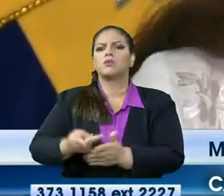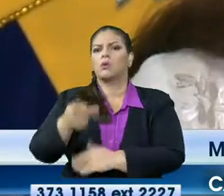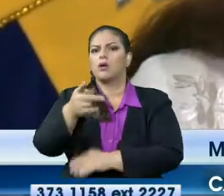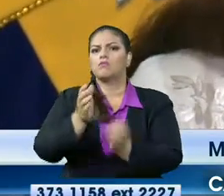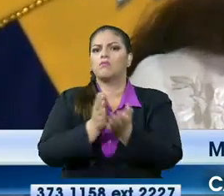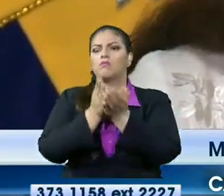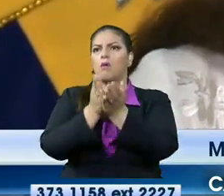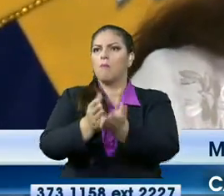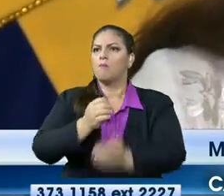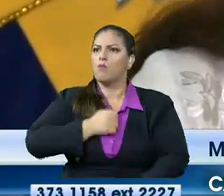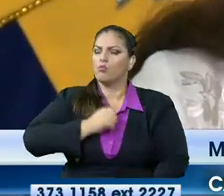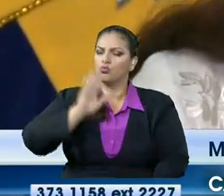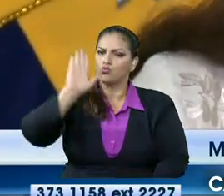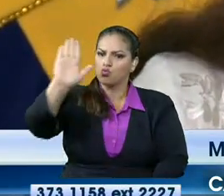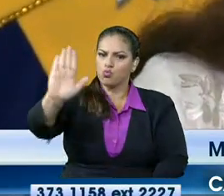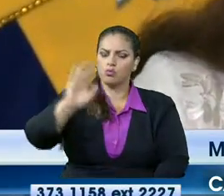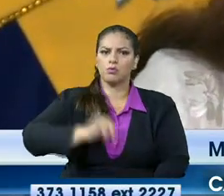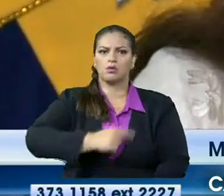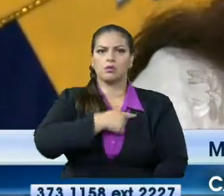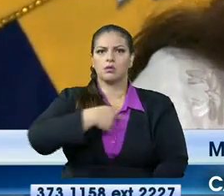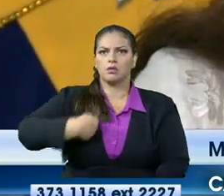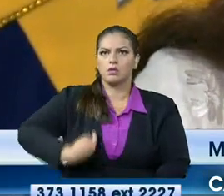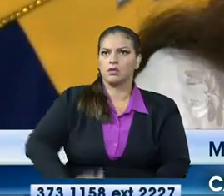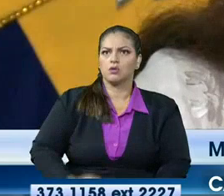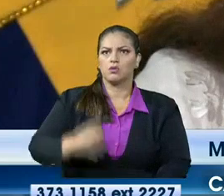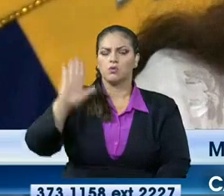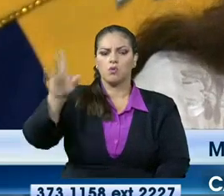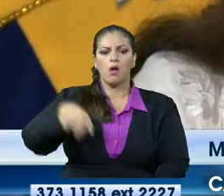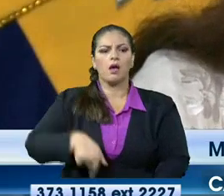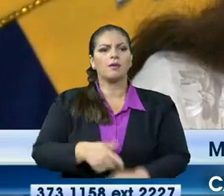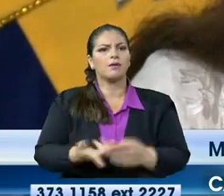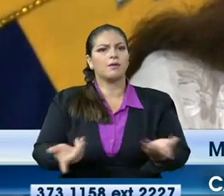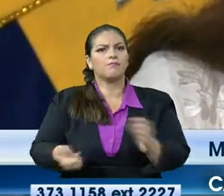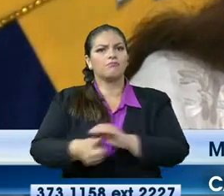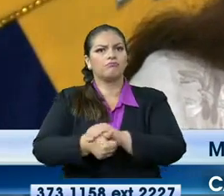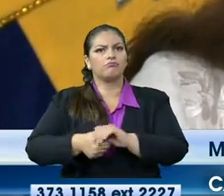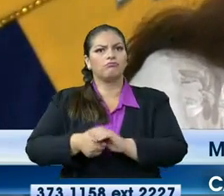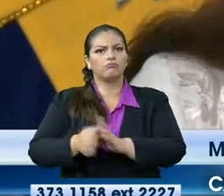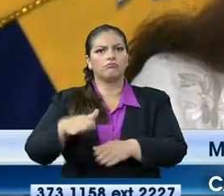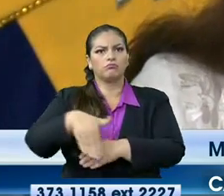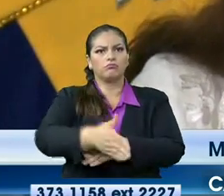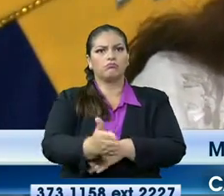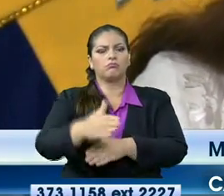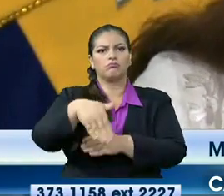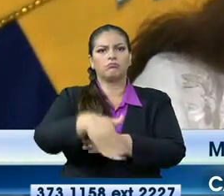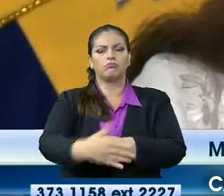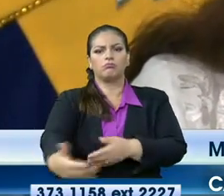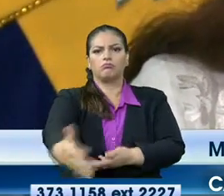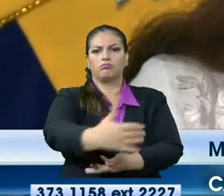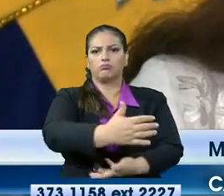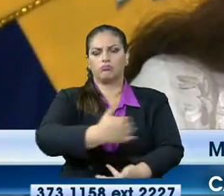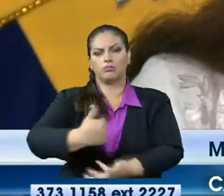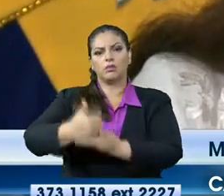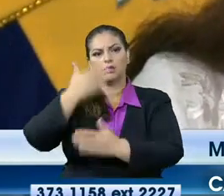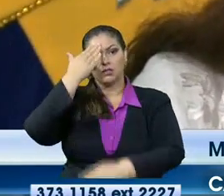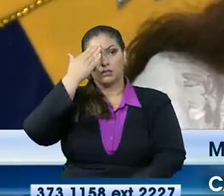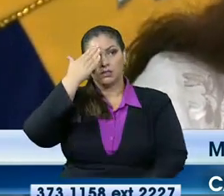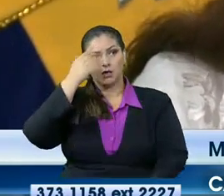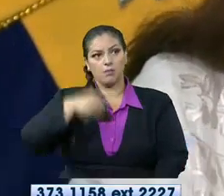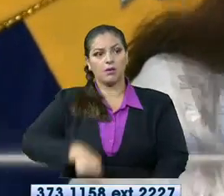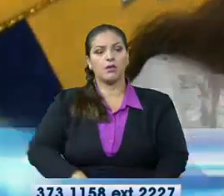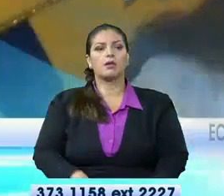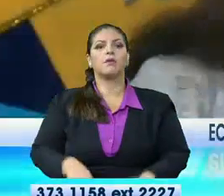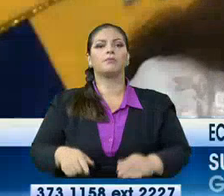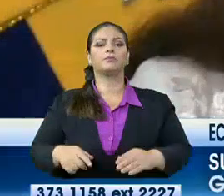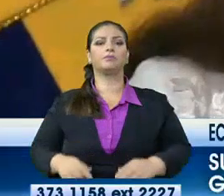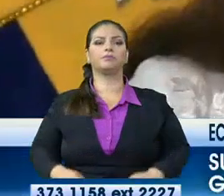relación al respeto a nuestra soberanía, a nuestra zona económica exclusiva, pero también a los principios de conservación establecidos en la